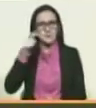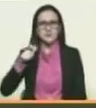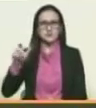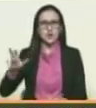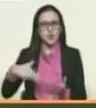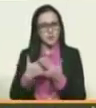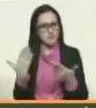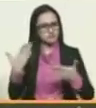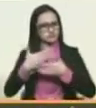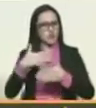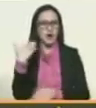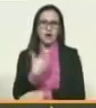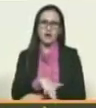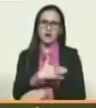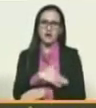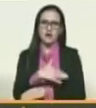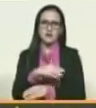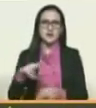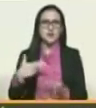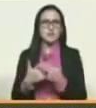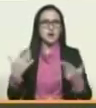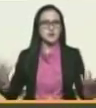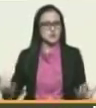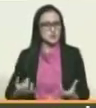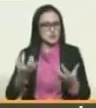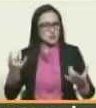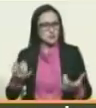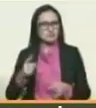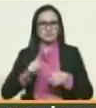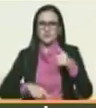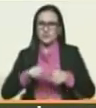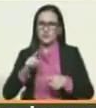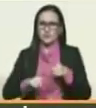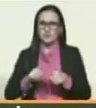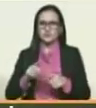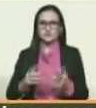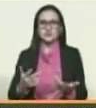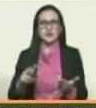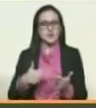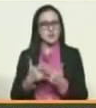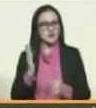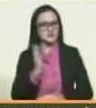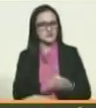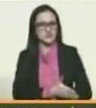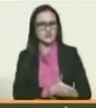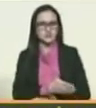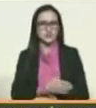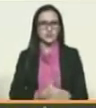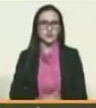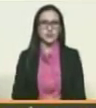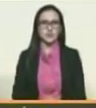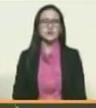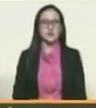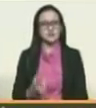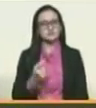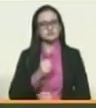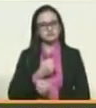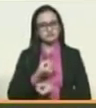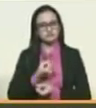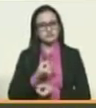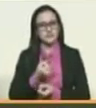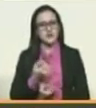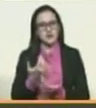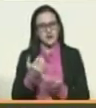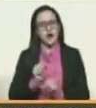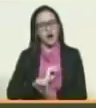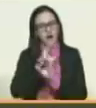trancaran las calles, de que no se quemaran servicios esenciales, de que no se impusieran sanciones a nuestra patria. Hubo un mensaje muy claro, y hubo un mensaje